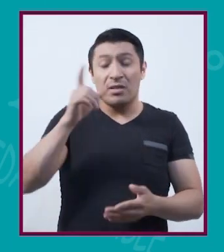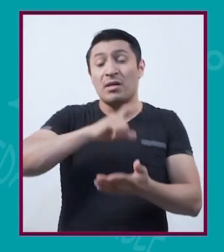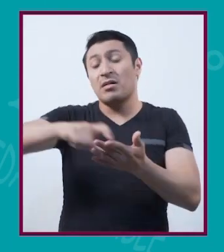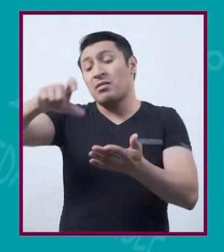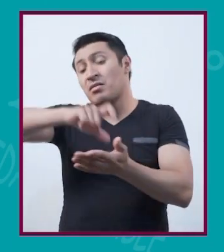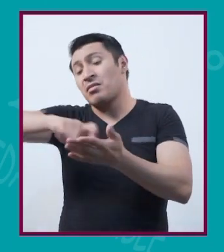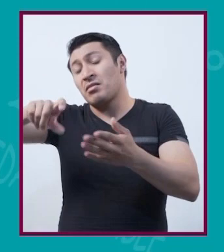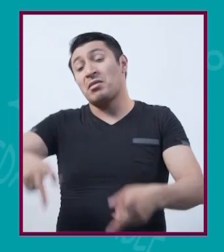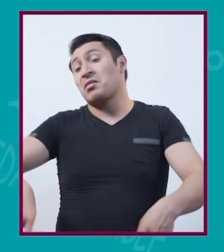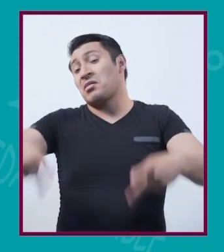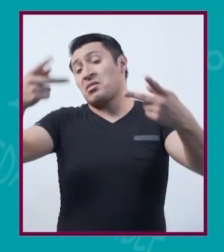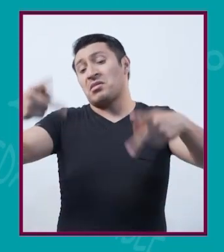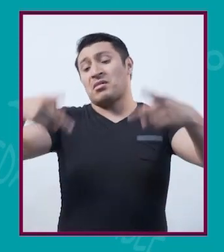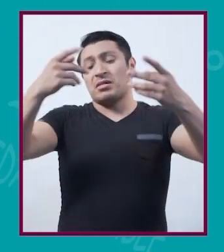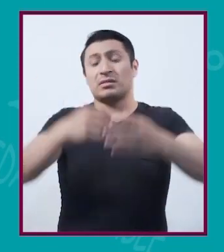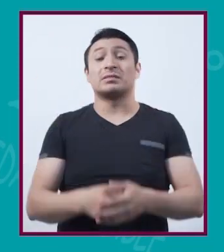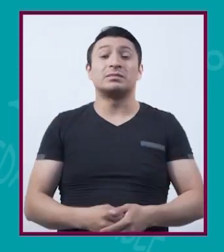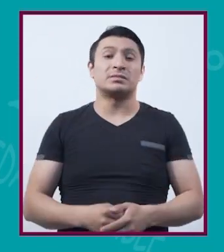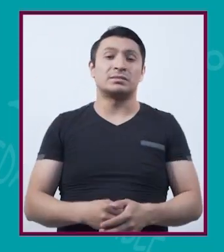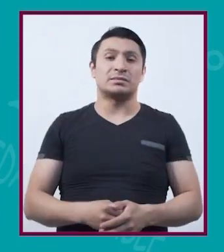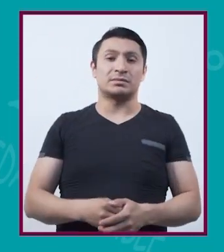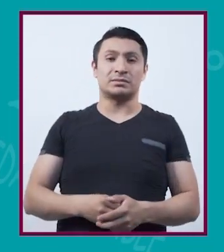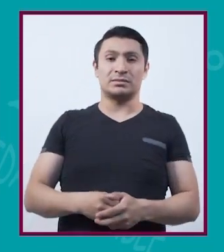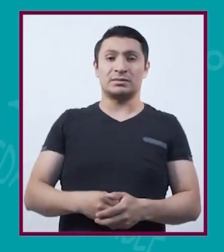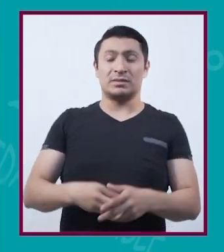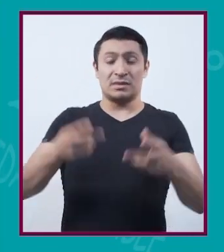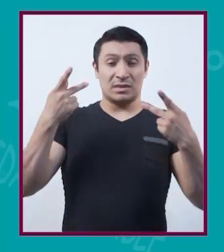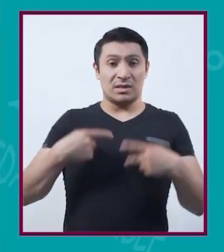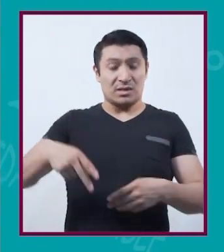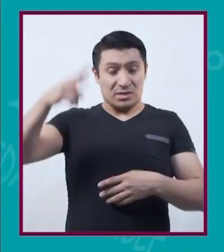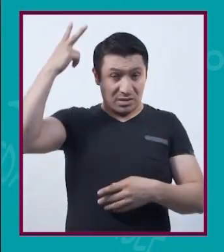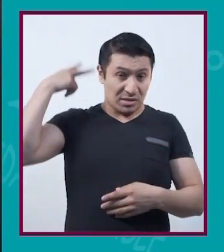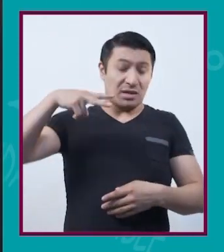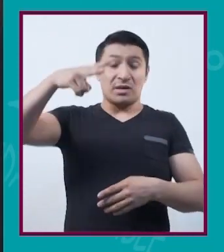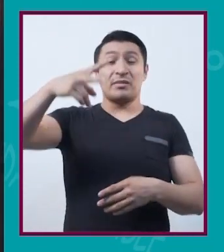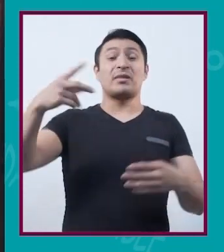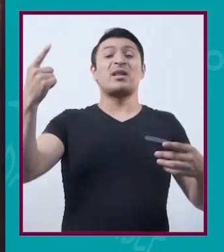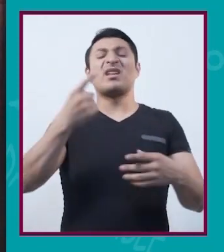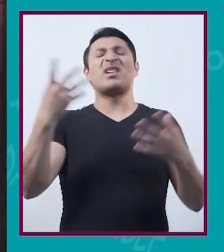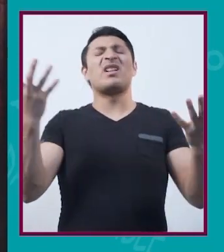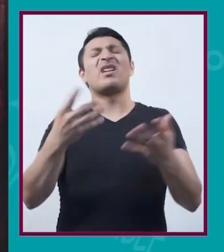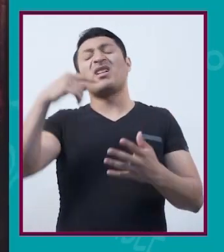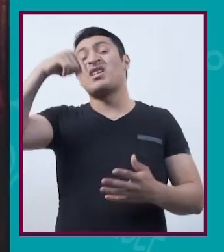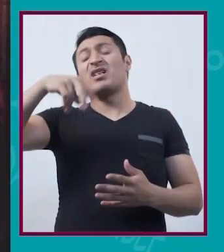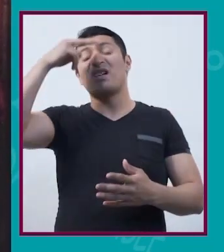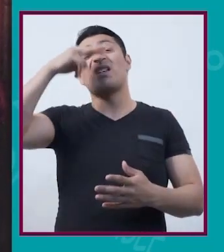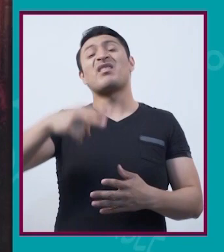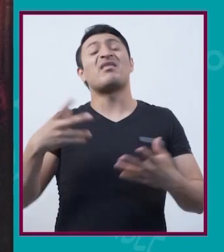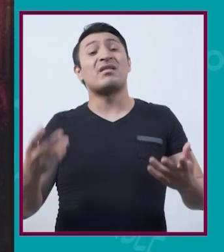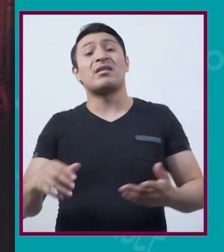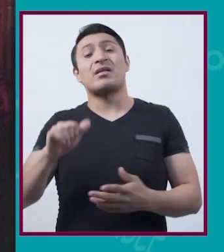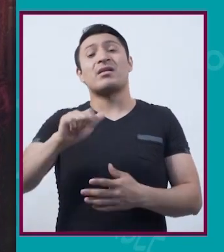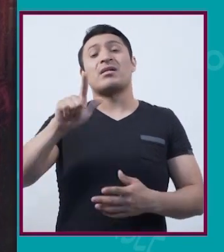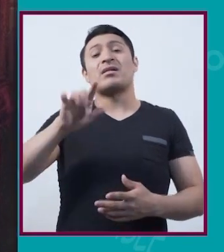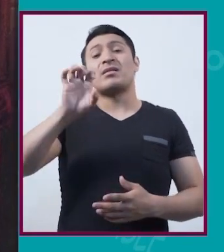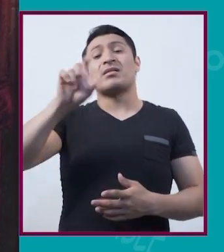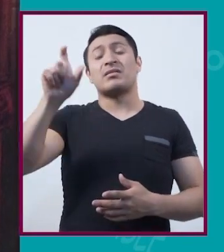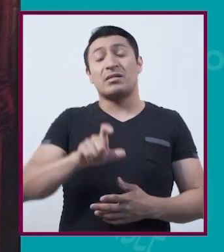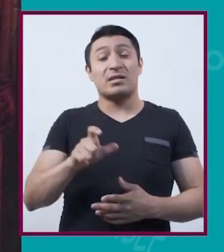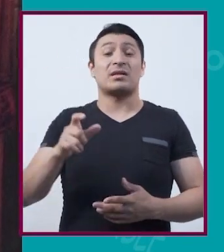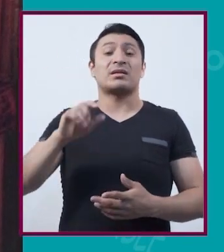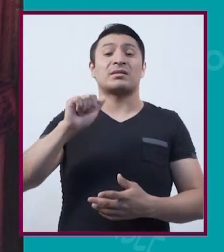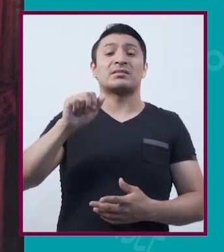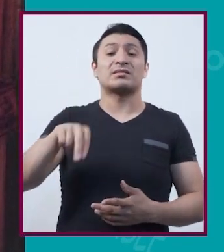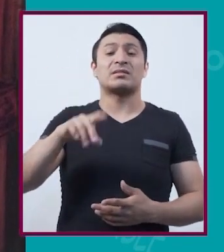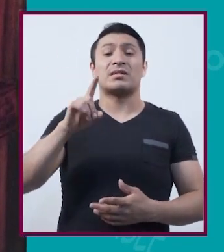fue un científico prusiano particularmente importante que se dedicó a lo largo de su vida a una gran cantidad